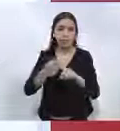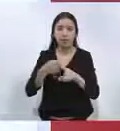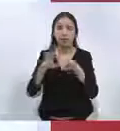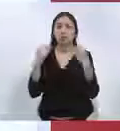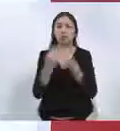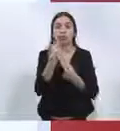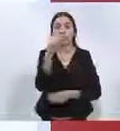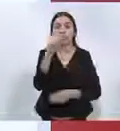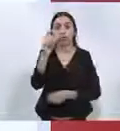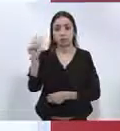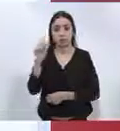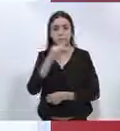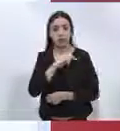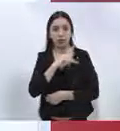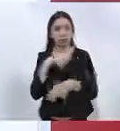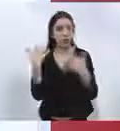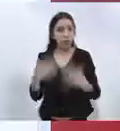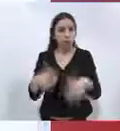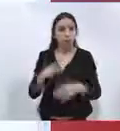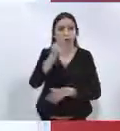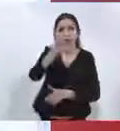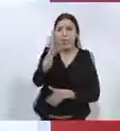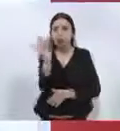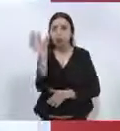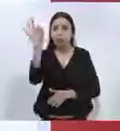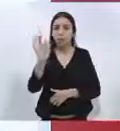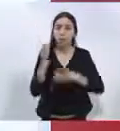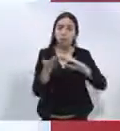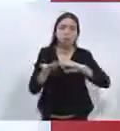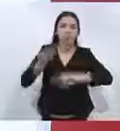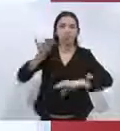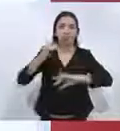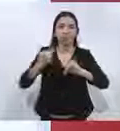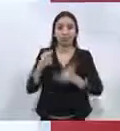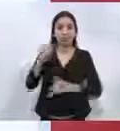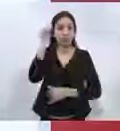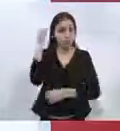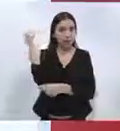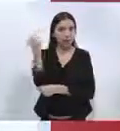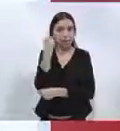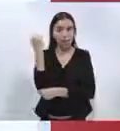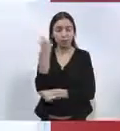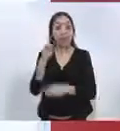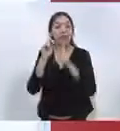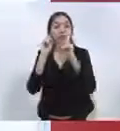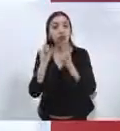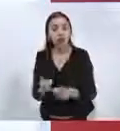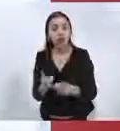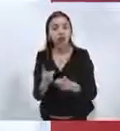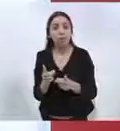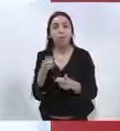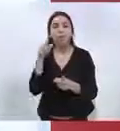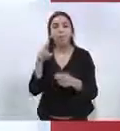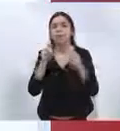¿verdad? Crecimos 36%, cosa muy llamativa y muy importante, ¿verdad? Y en cuanto